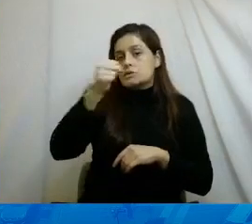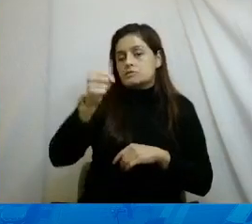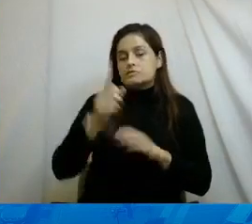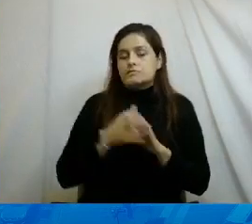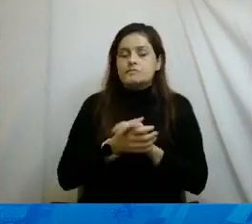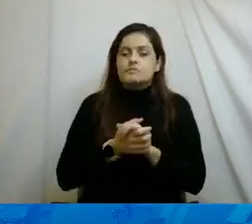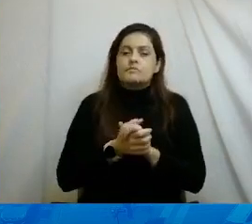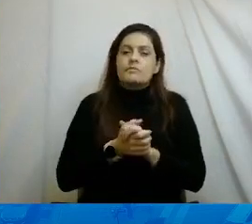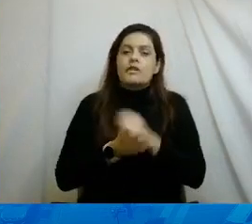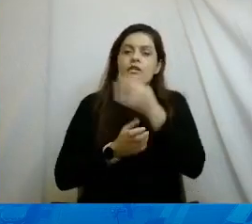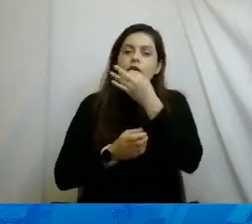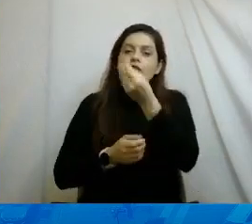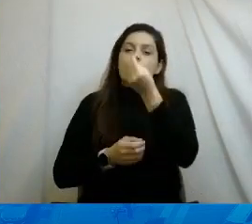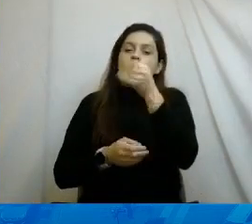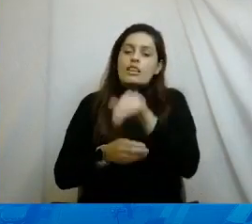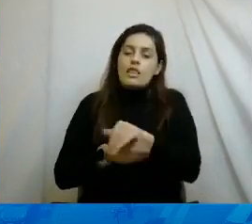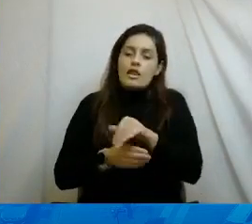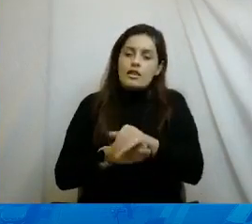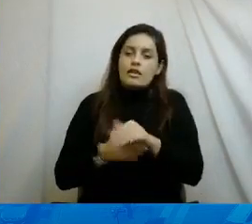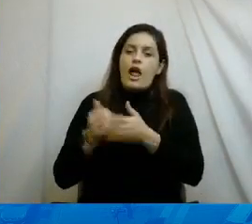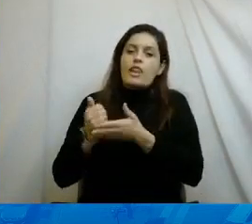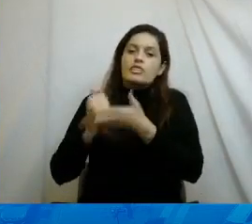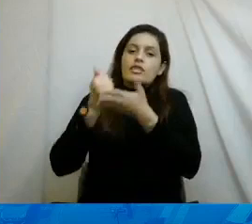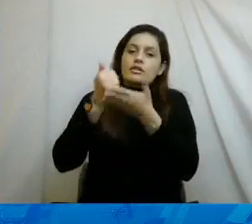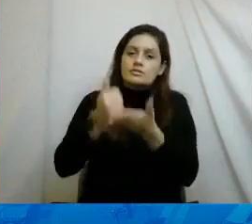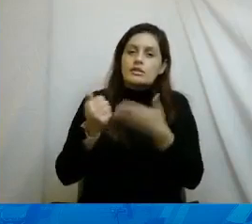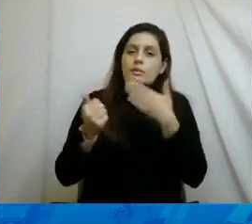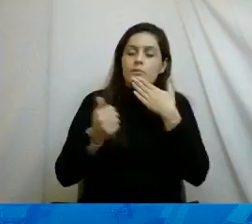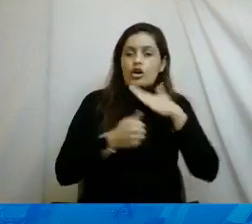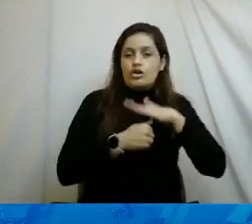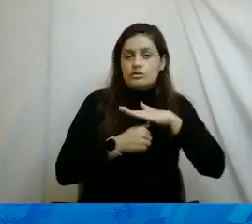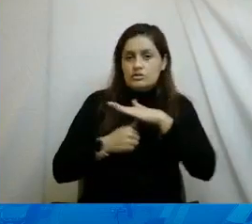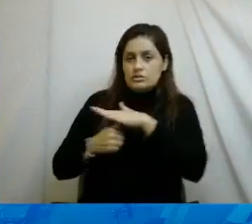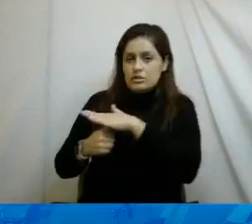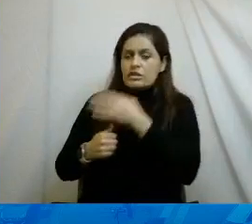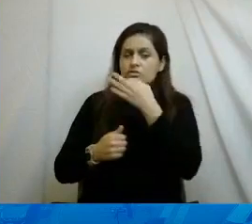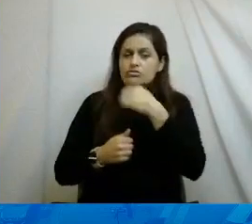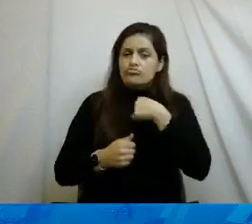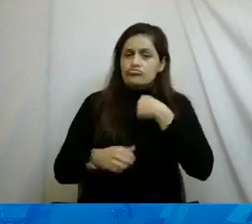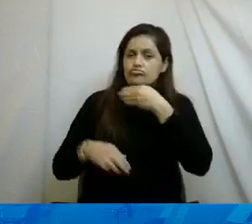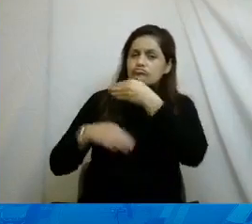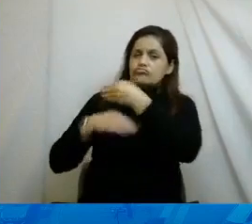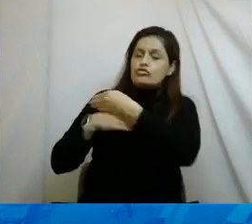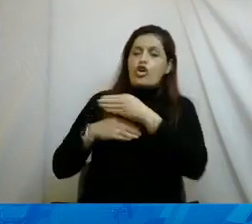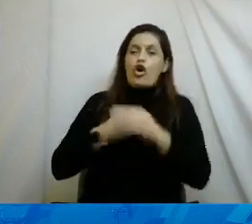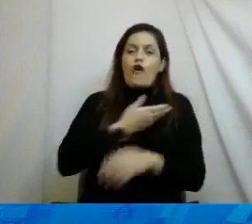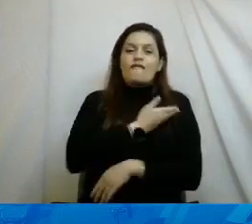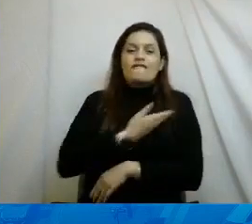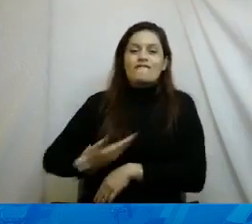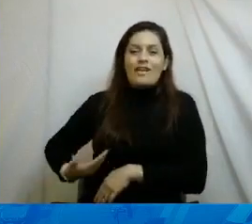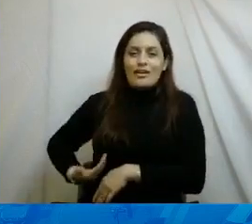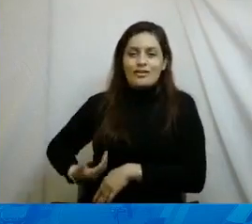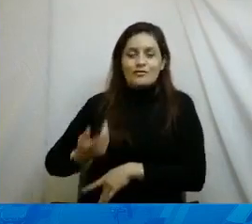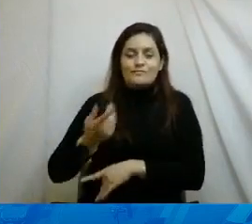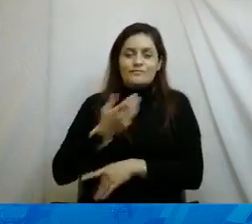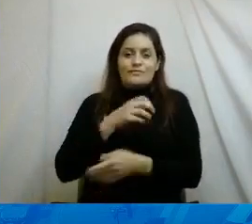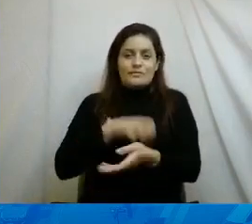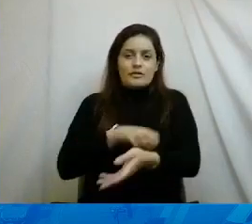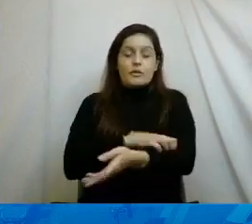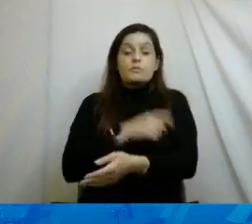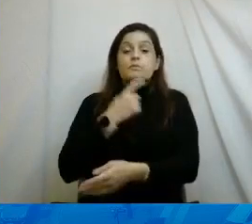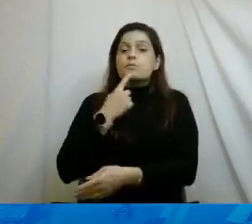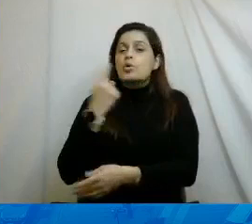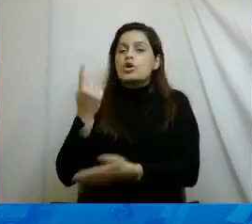Buenas tardes, alcaldesa, concejales. Sí, la semana pasada yo estuve en el gobierno regional y pregunté nuevamente para conocer el estado de avance